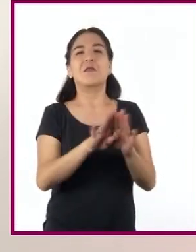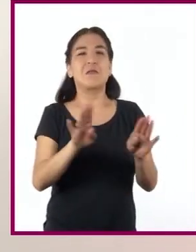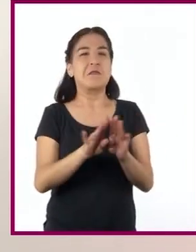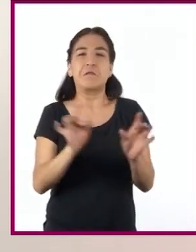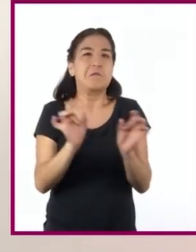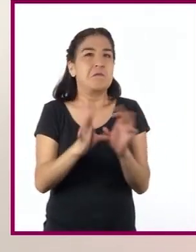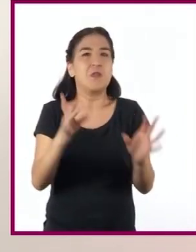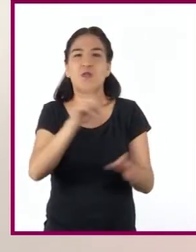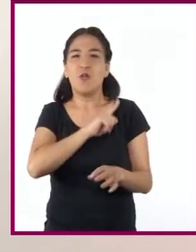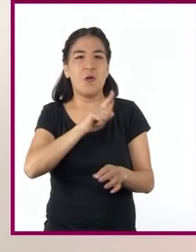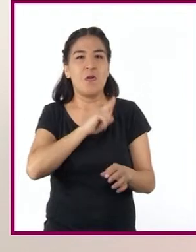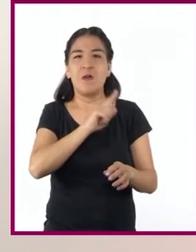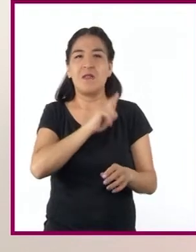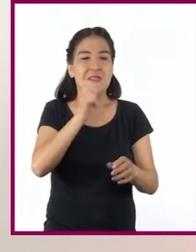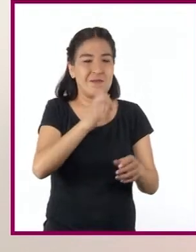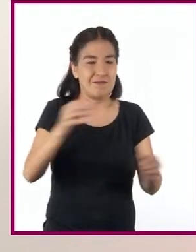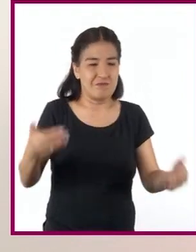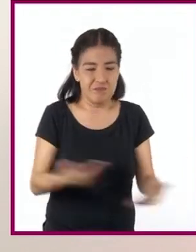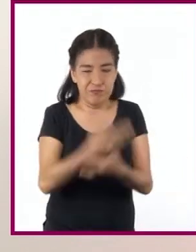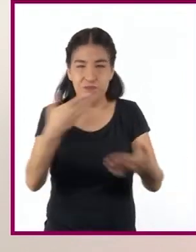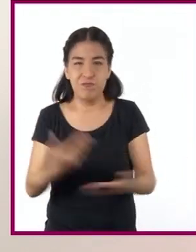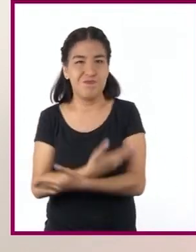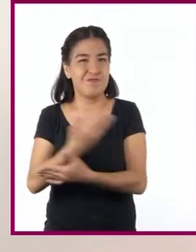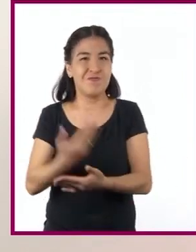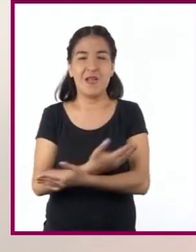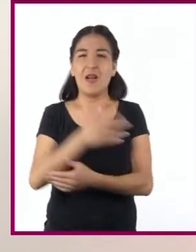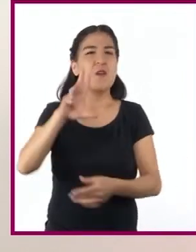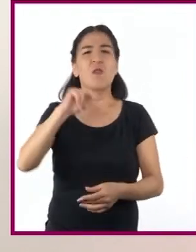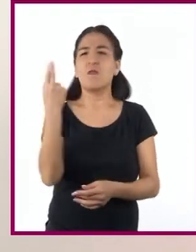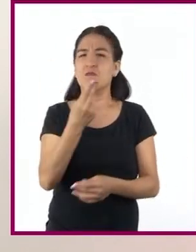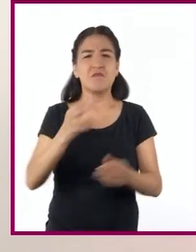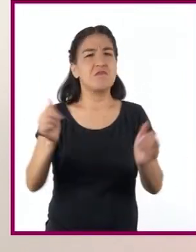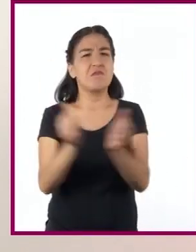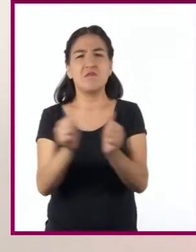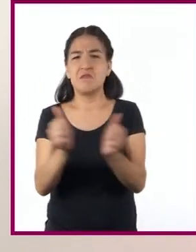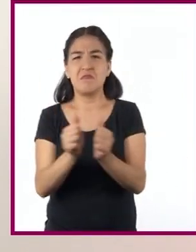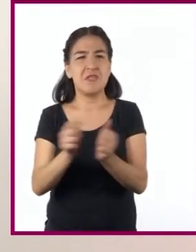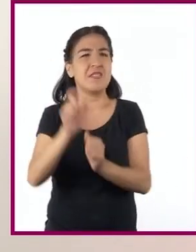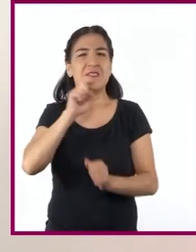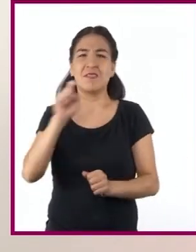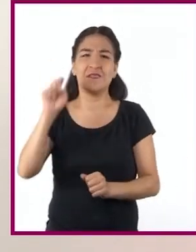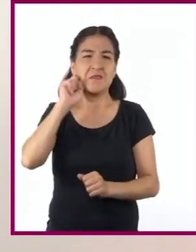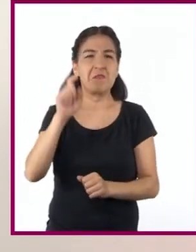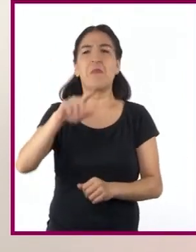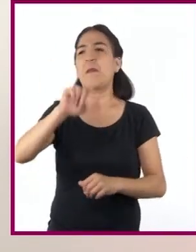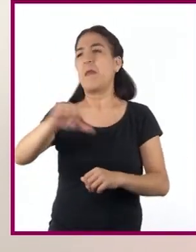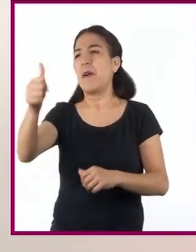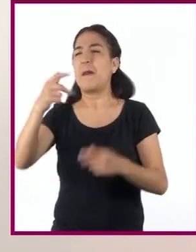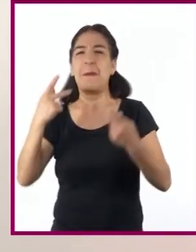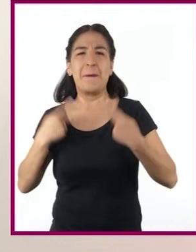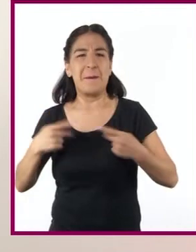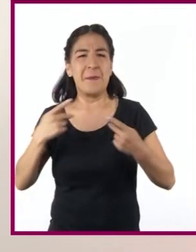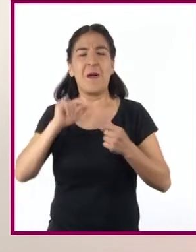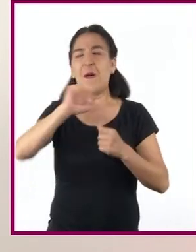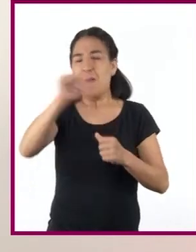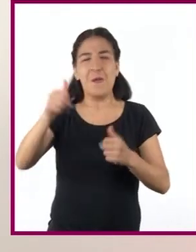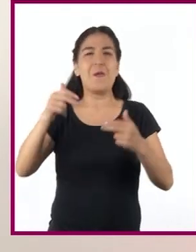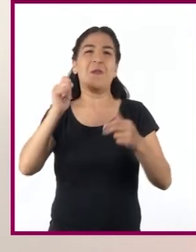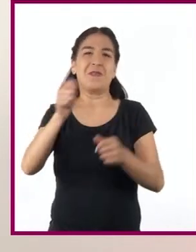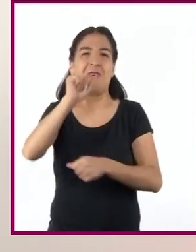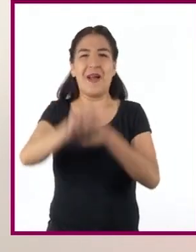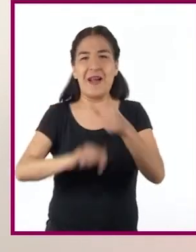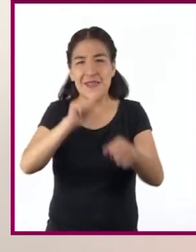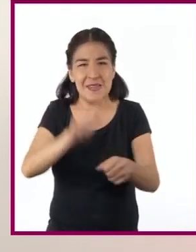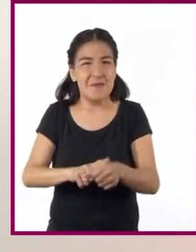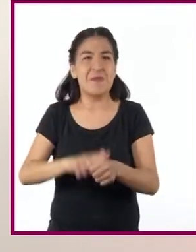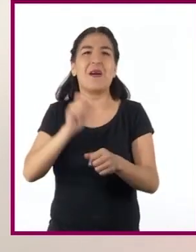En el tipo de reproducción de estos organismos, que es asexual, no es necesario buscar parejas, cortejar individuos del sexo